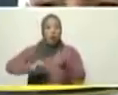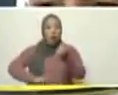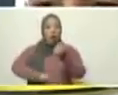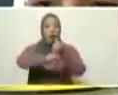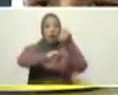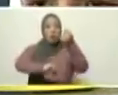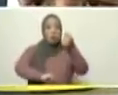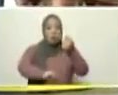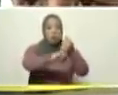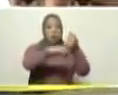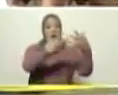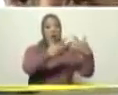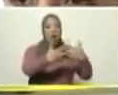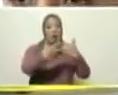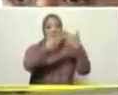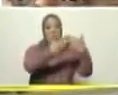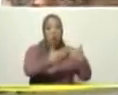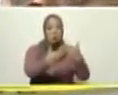cartelizar